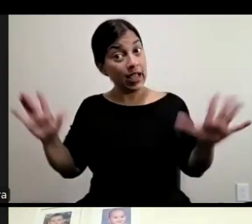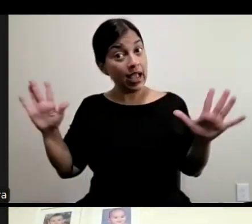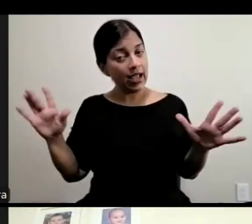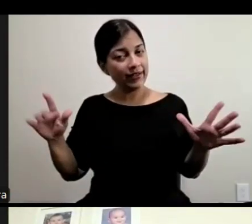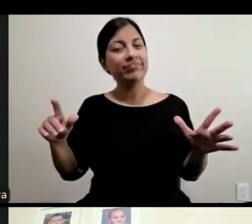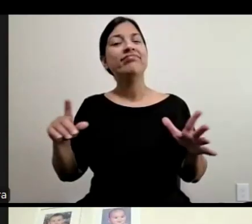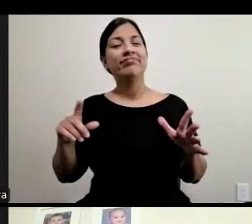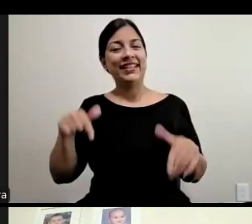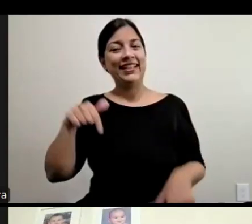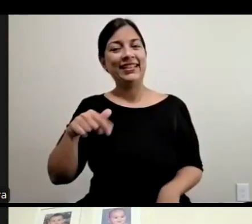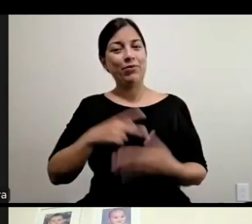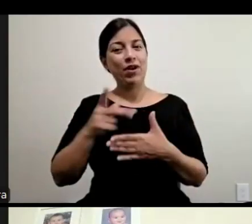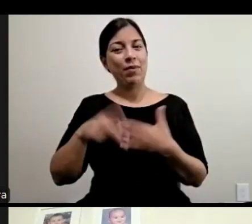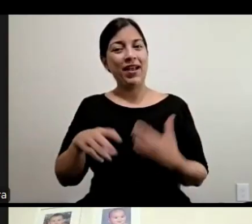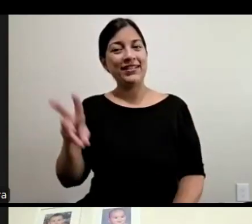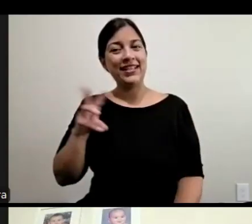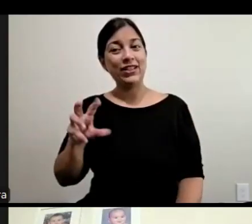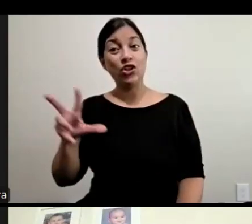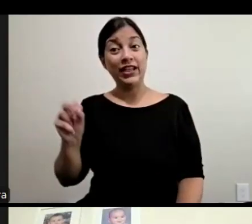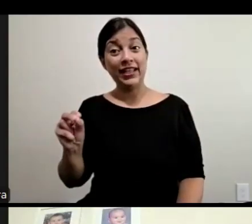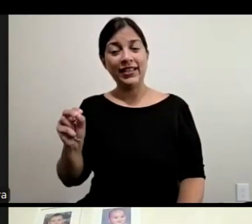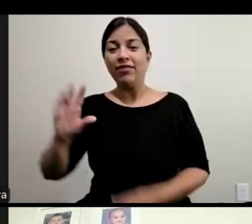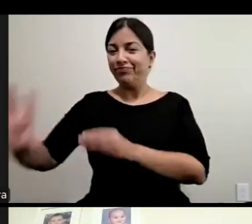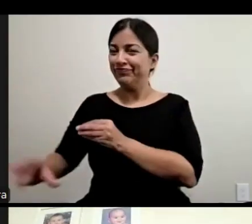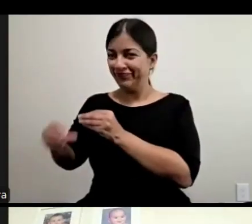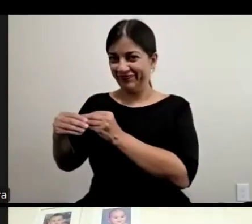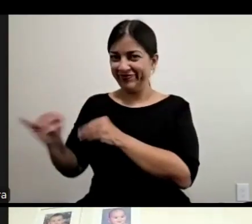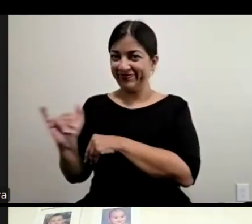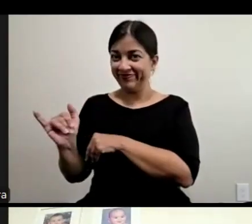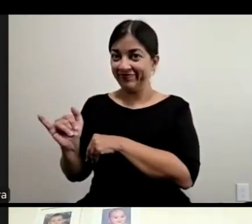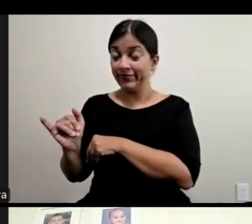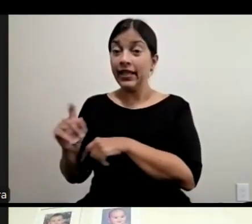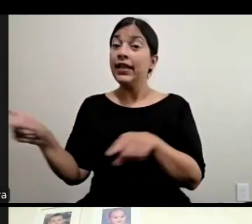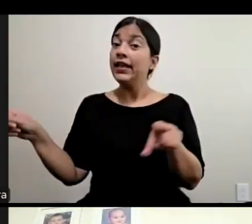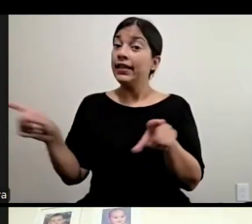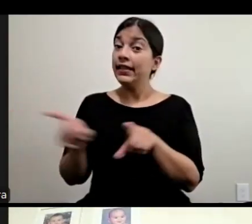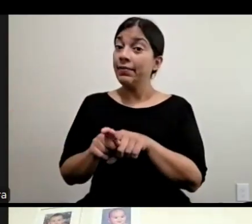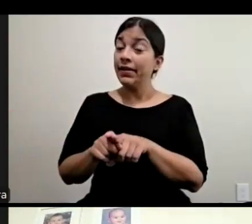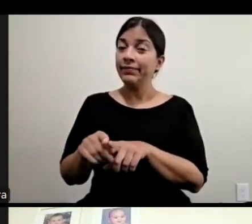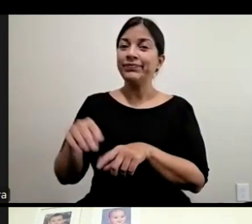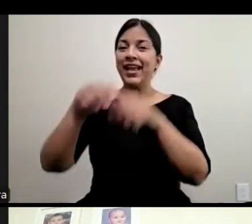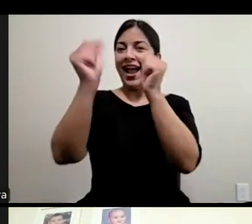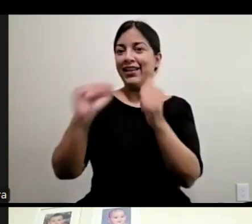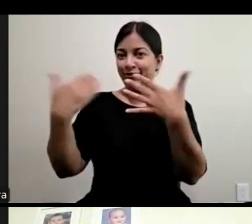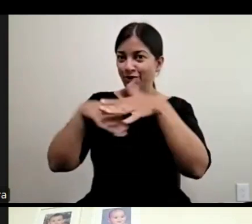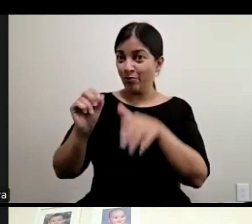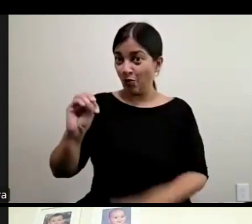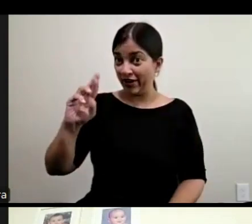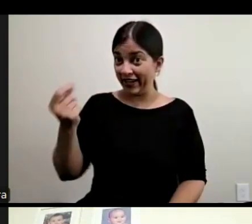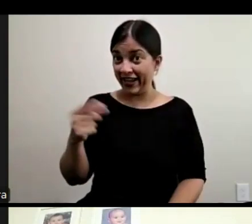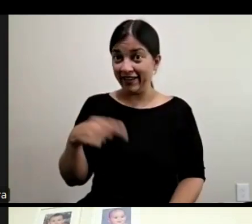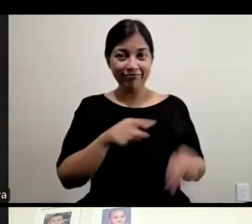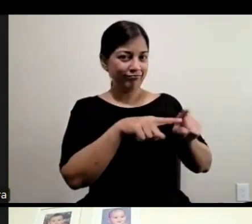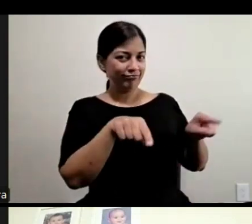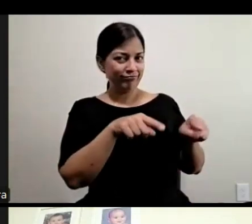el 630, se incorpora a nuestra biblioteca. También tenemos en artefusión.org la pestañita de la encuesta de la semana. Recuerde